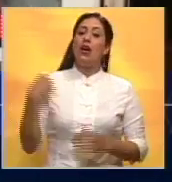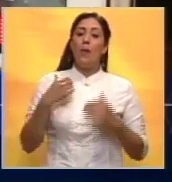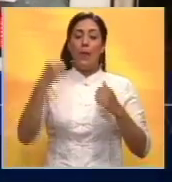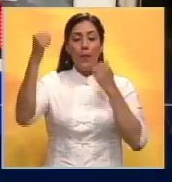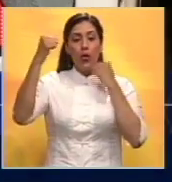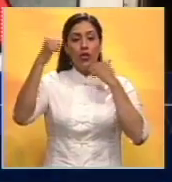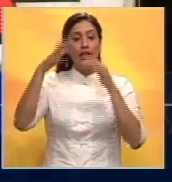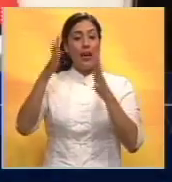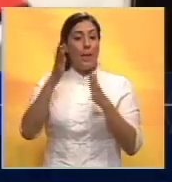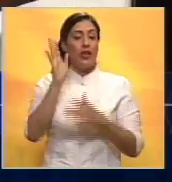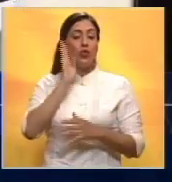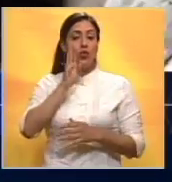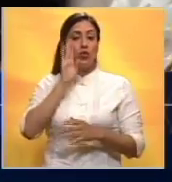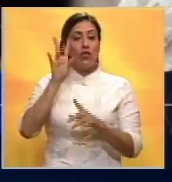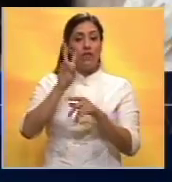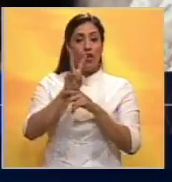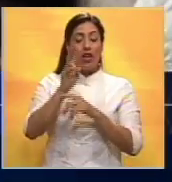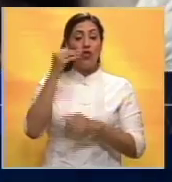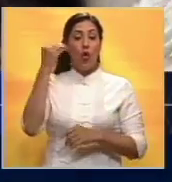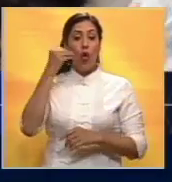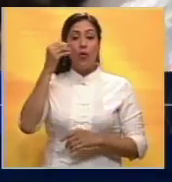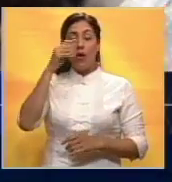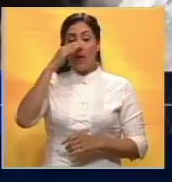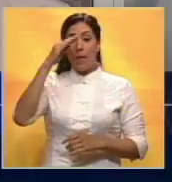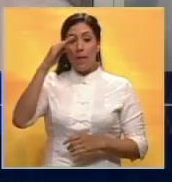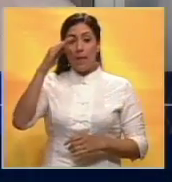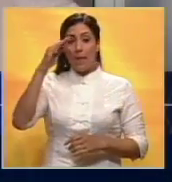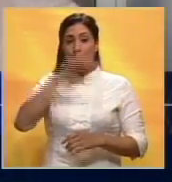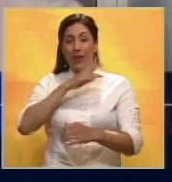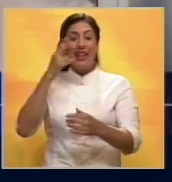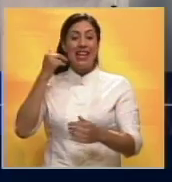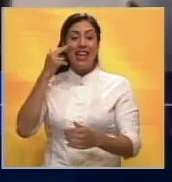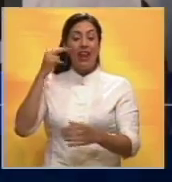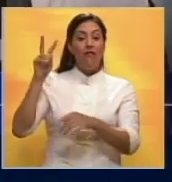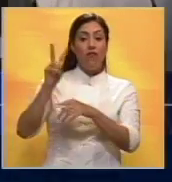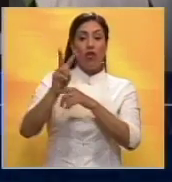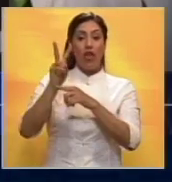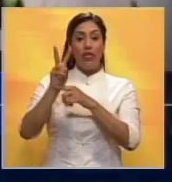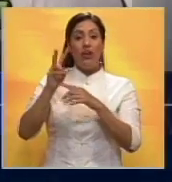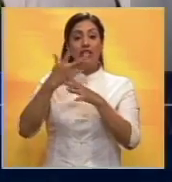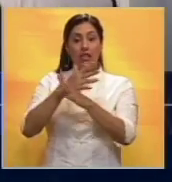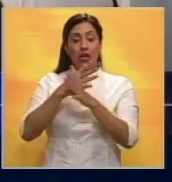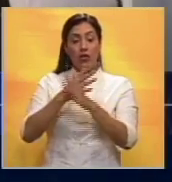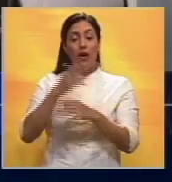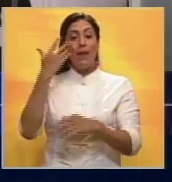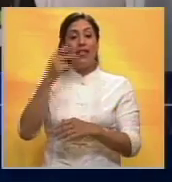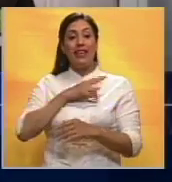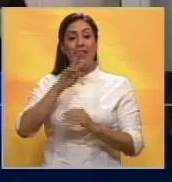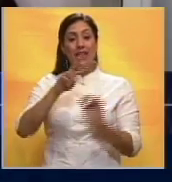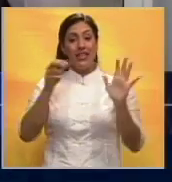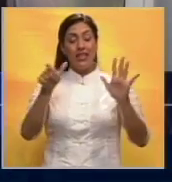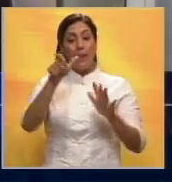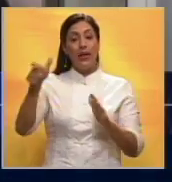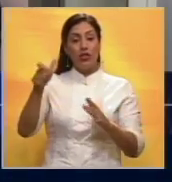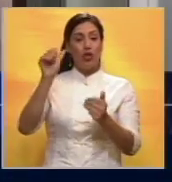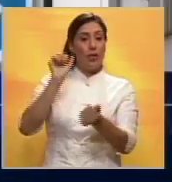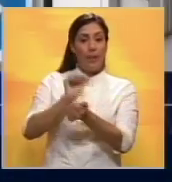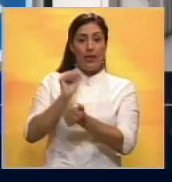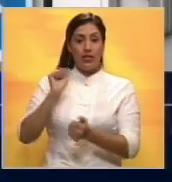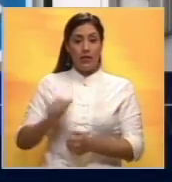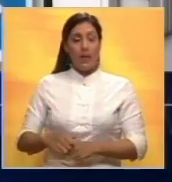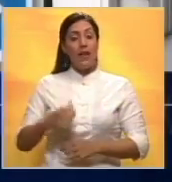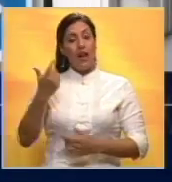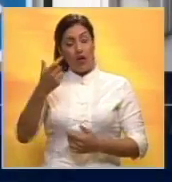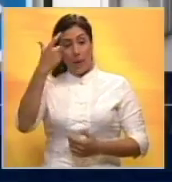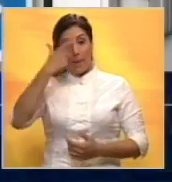protestas por la presunta violación de una joven de raza negra dejaron un saldo de al menos 26 personas detenidas